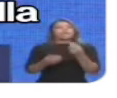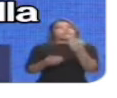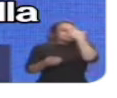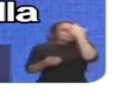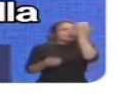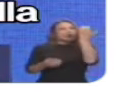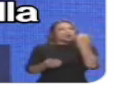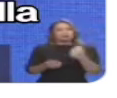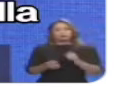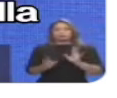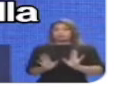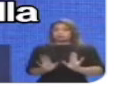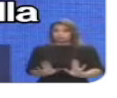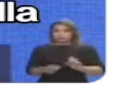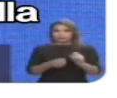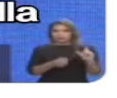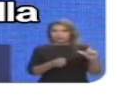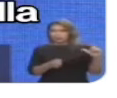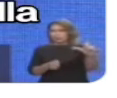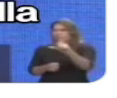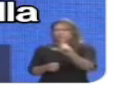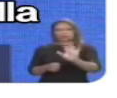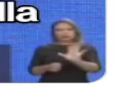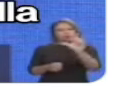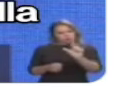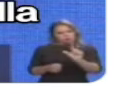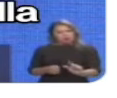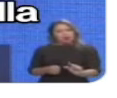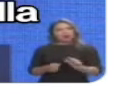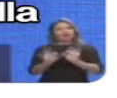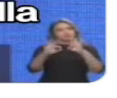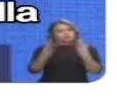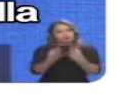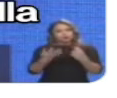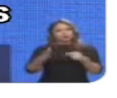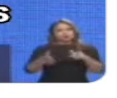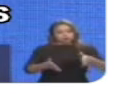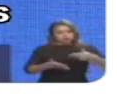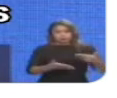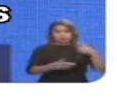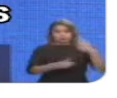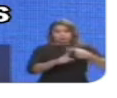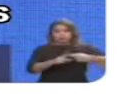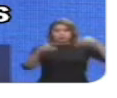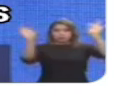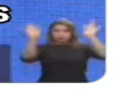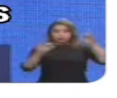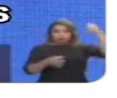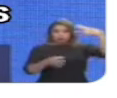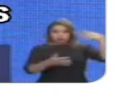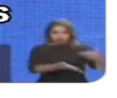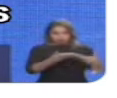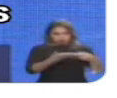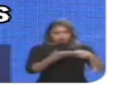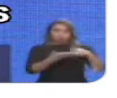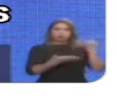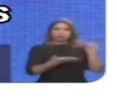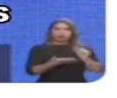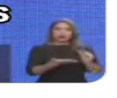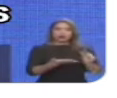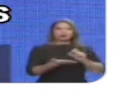baje para que las familias ecuatorianas tengan un menor costo de planilla eléctrica las Industrias puedan sobresalir y también